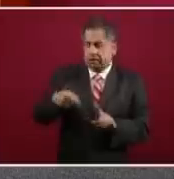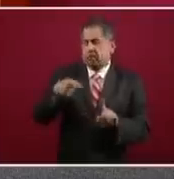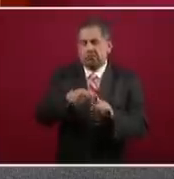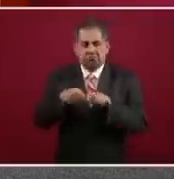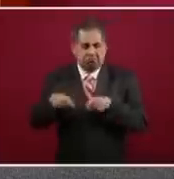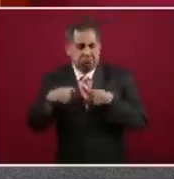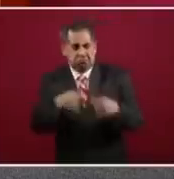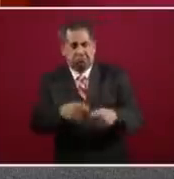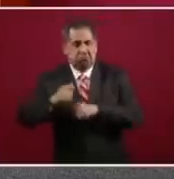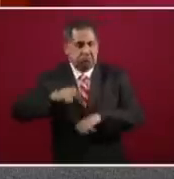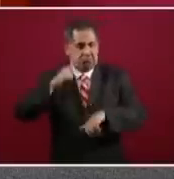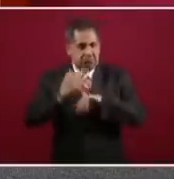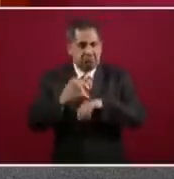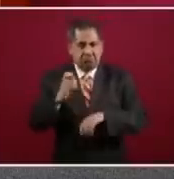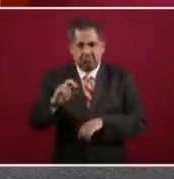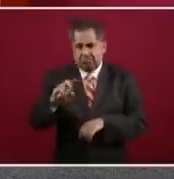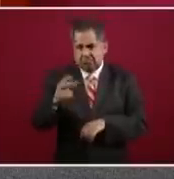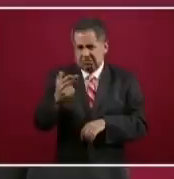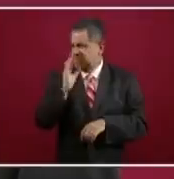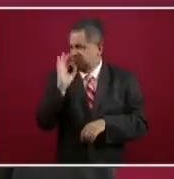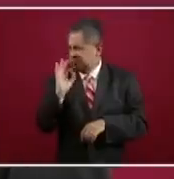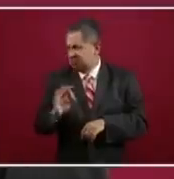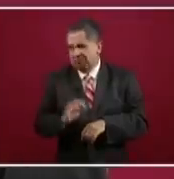porque ella